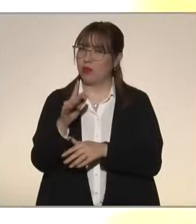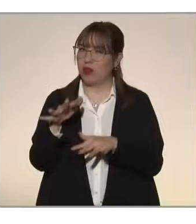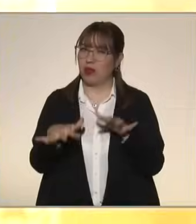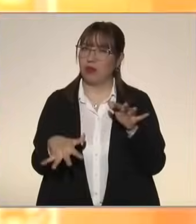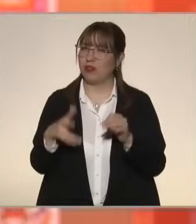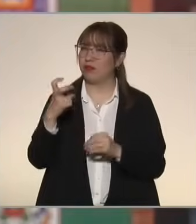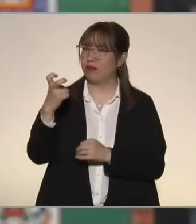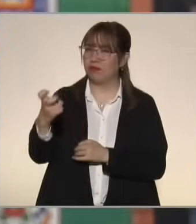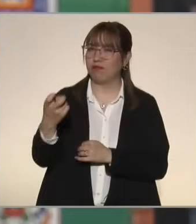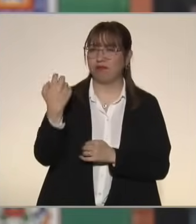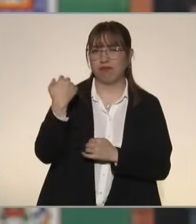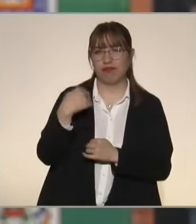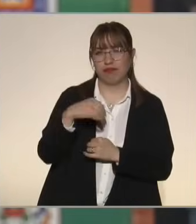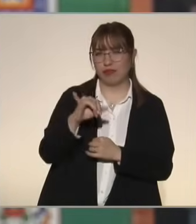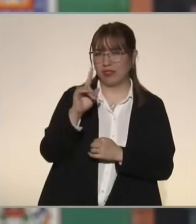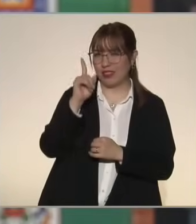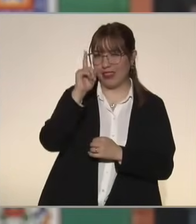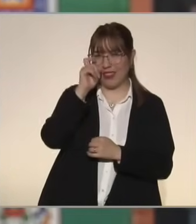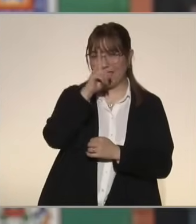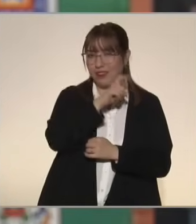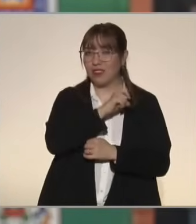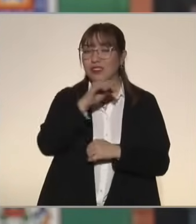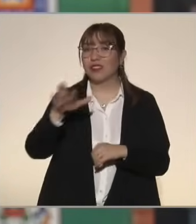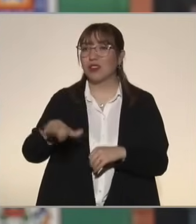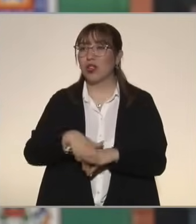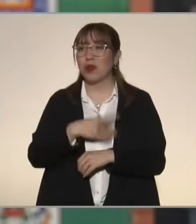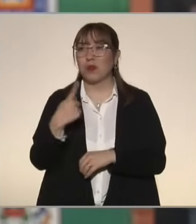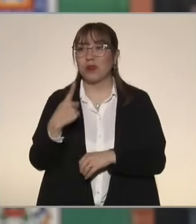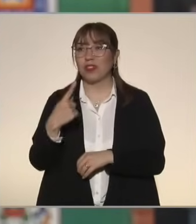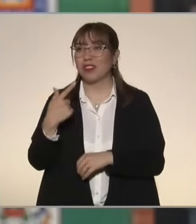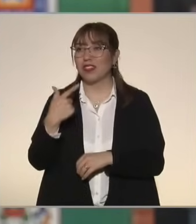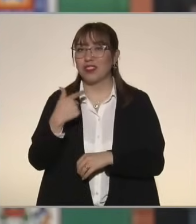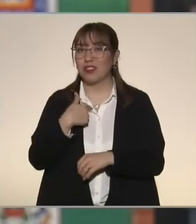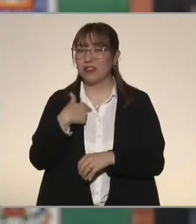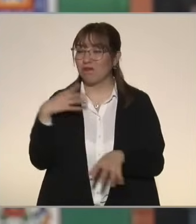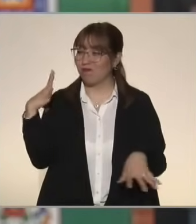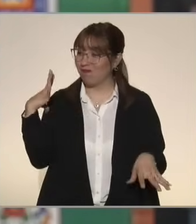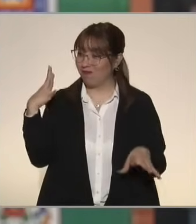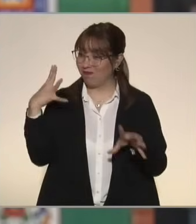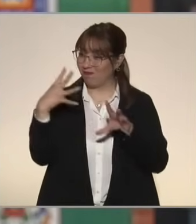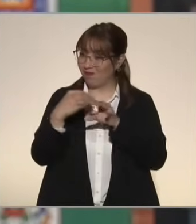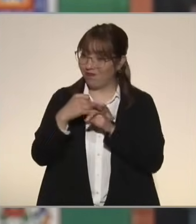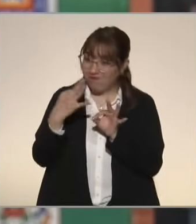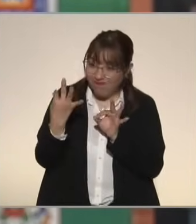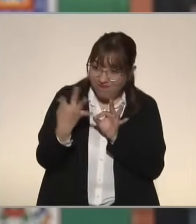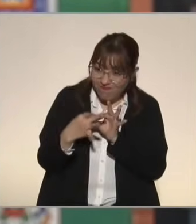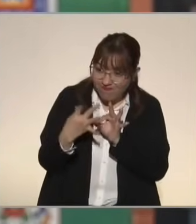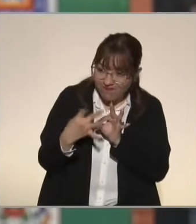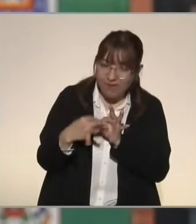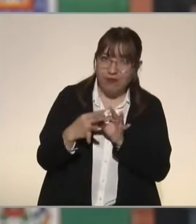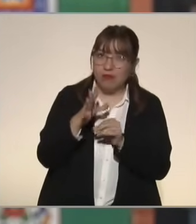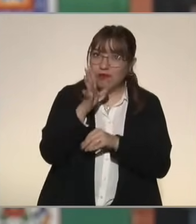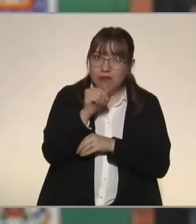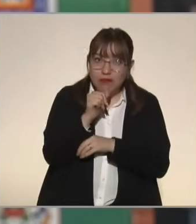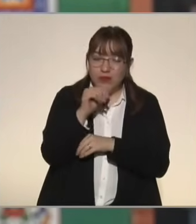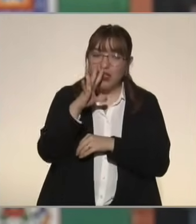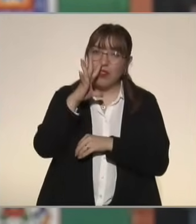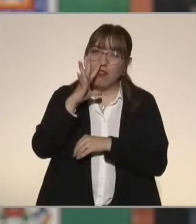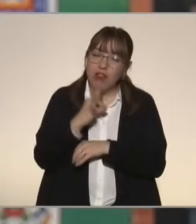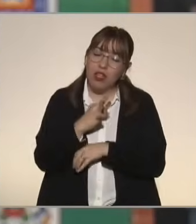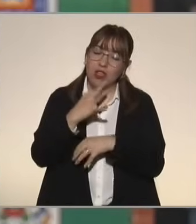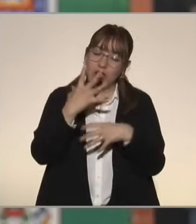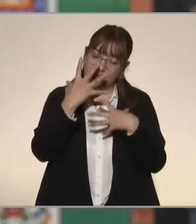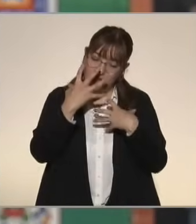frustrante para nosotros porque no cumplimos con todo aquello que nos habíamos planteado. Entonces, ¿qué hacer